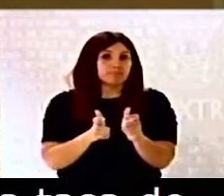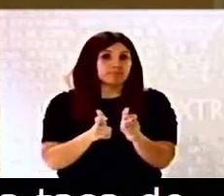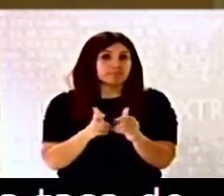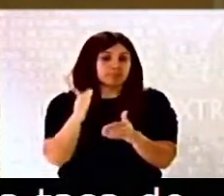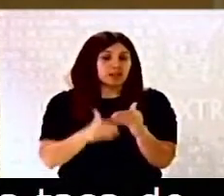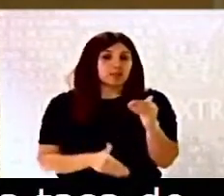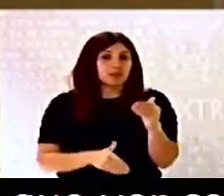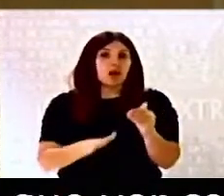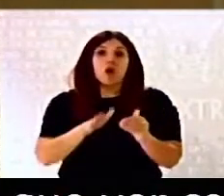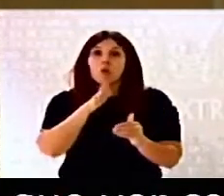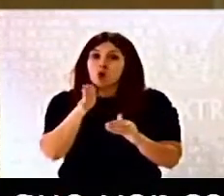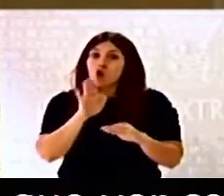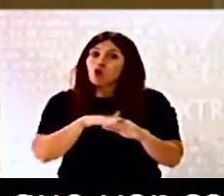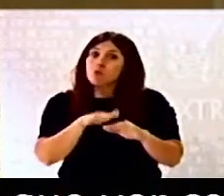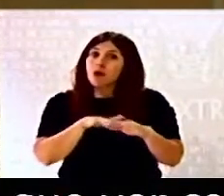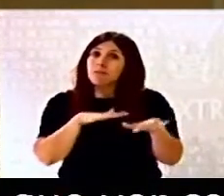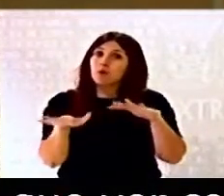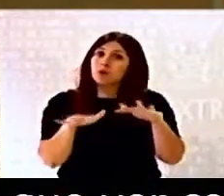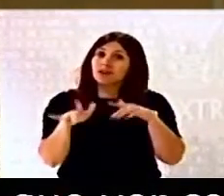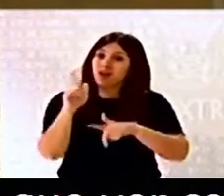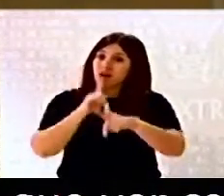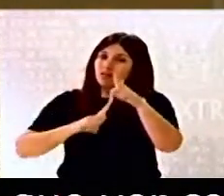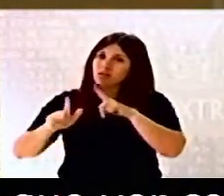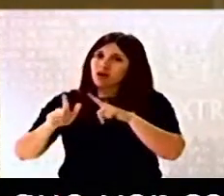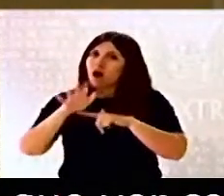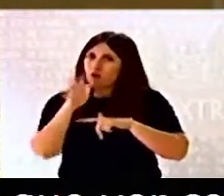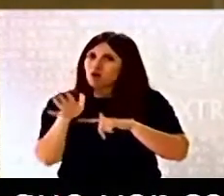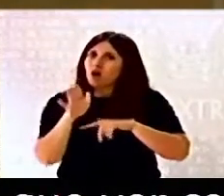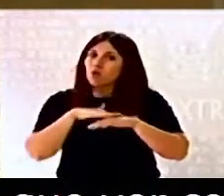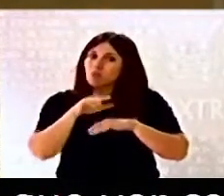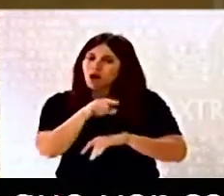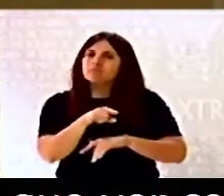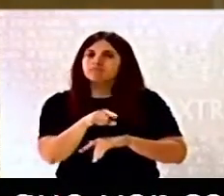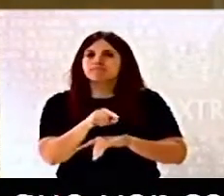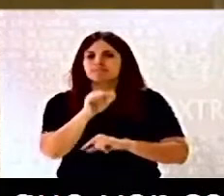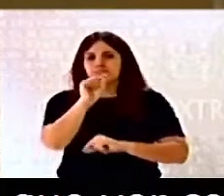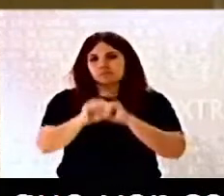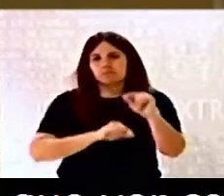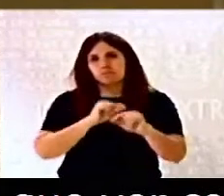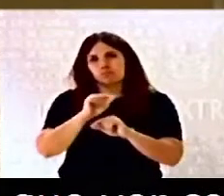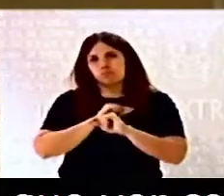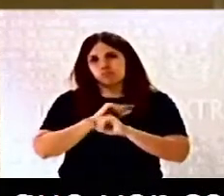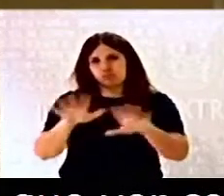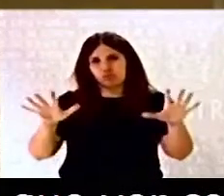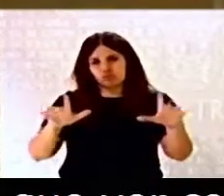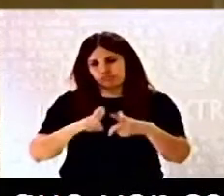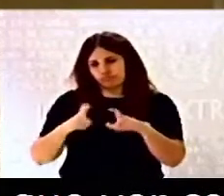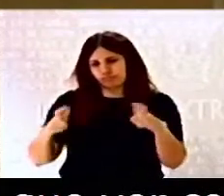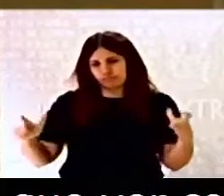este momento el incremento de contagios.